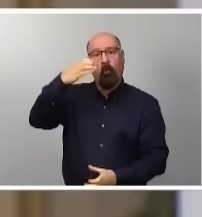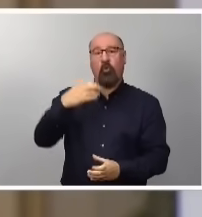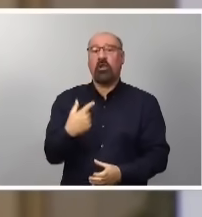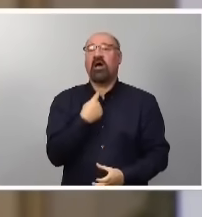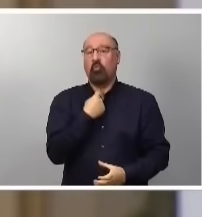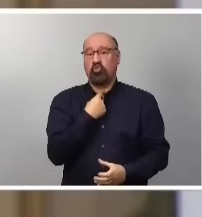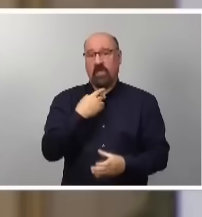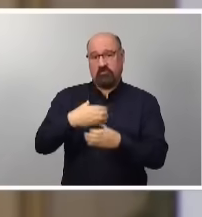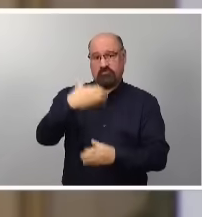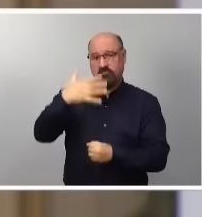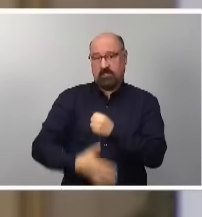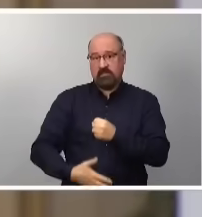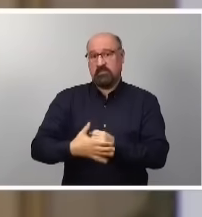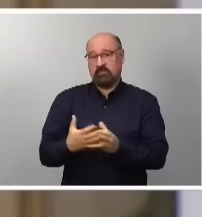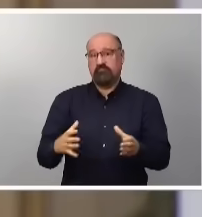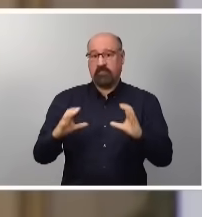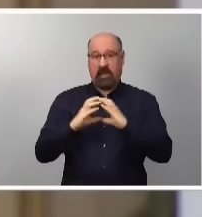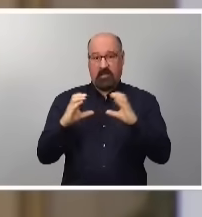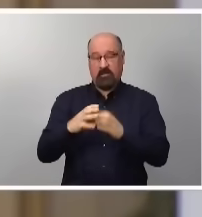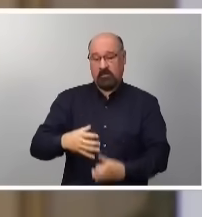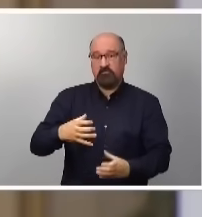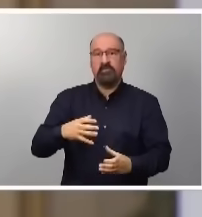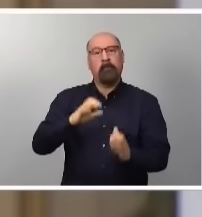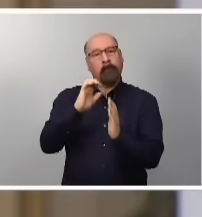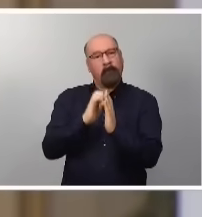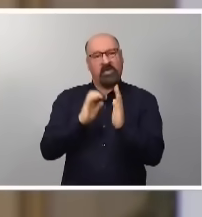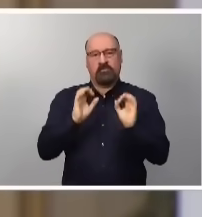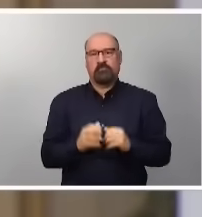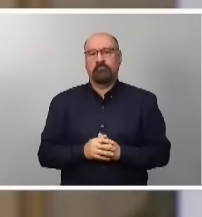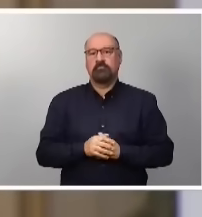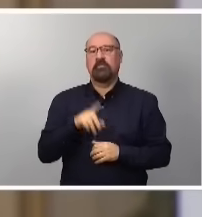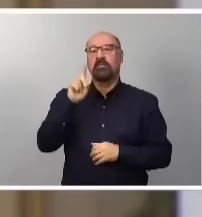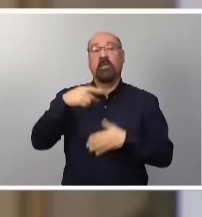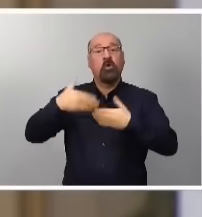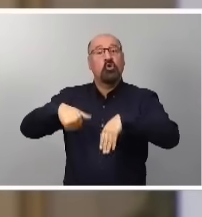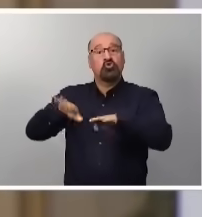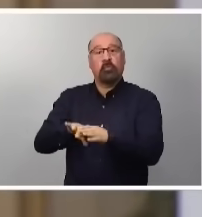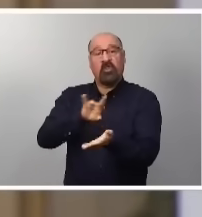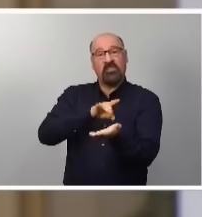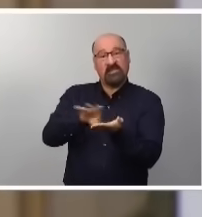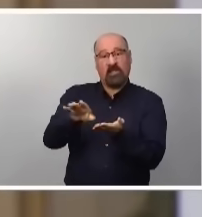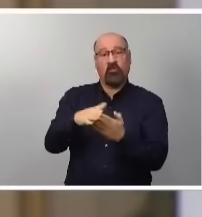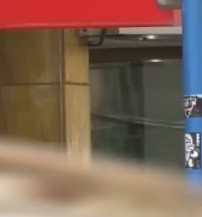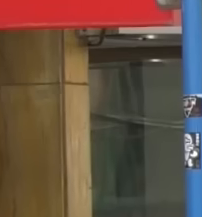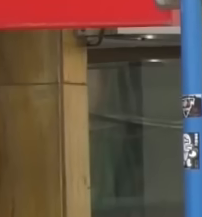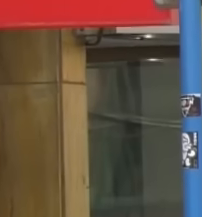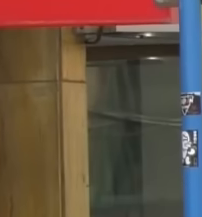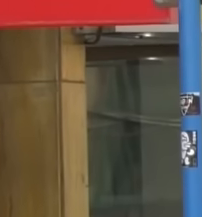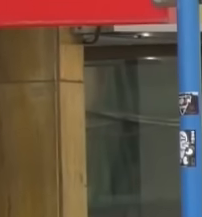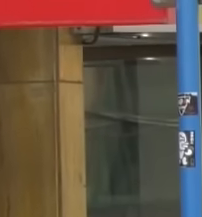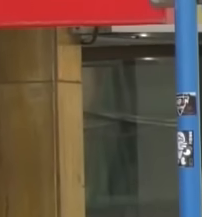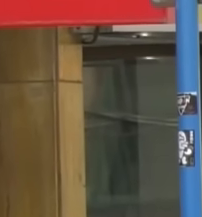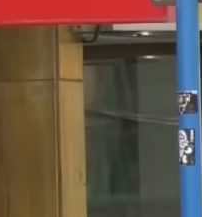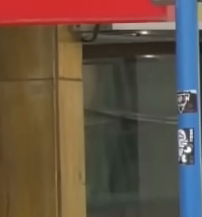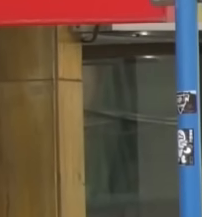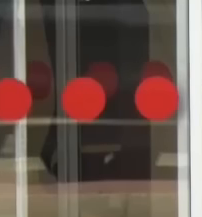la suspensión durante todo el año de los desahucios y alzamientos para los hogares vulnerables Sánchez ha